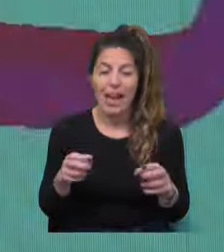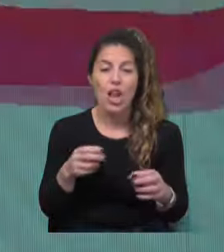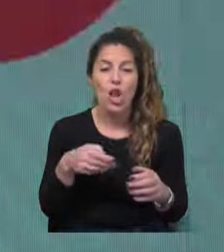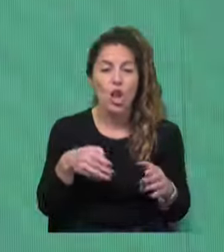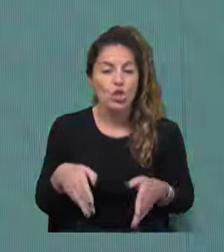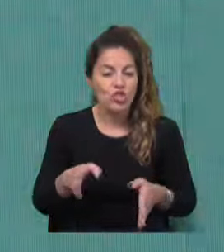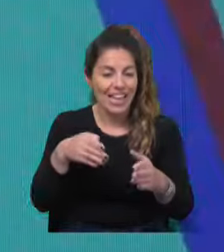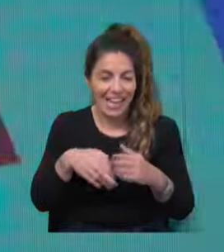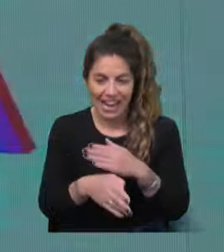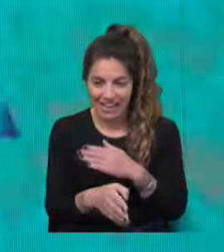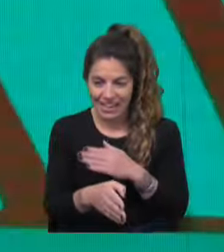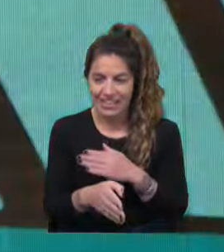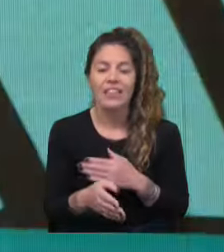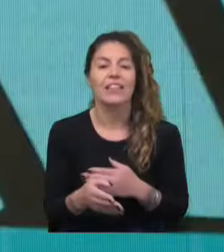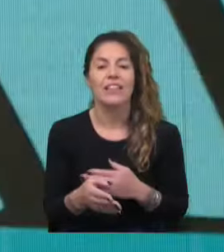escáneres. Eduardo,